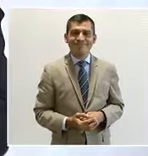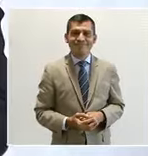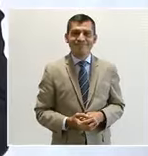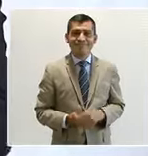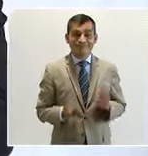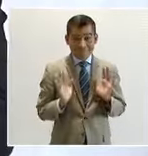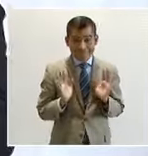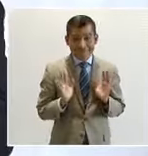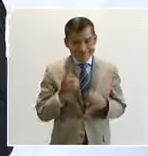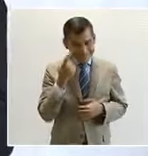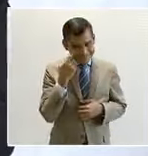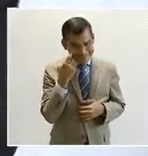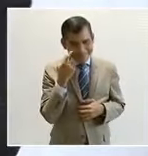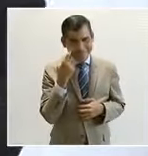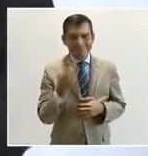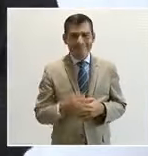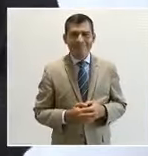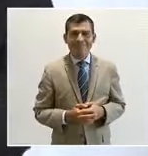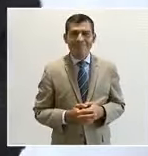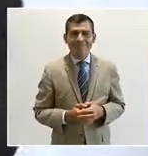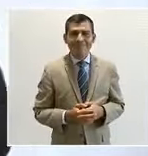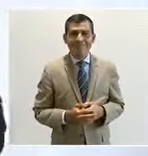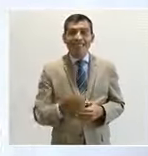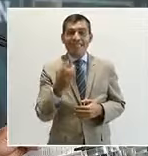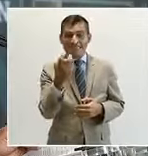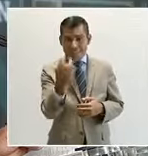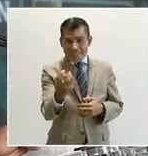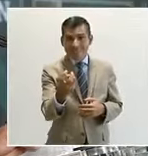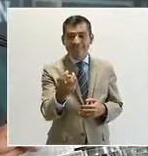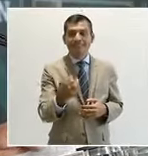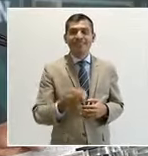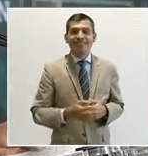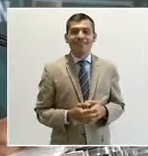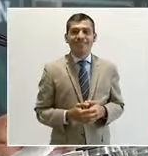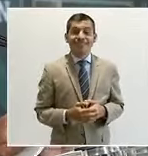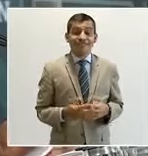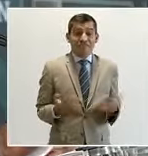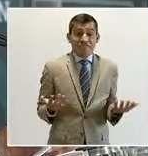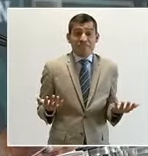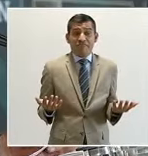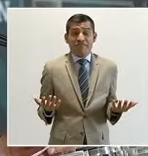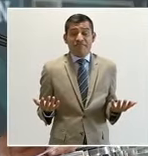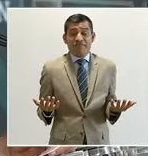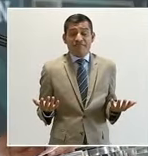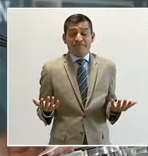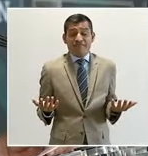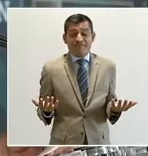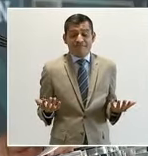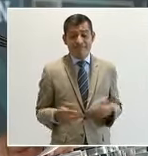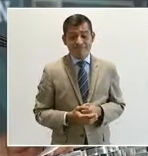y miren eso no crean que